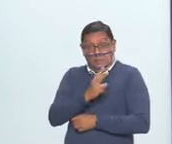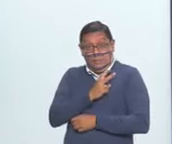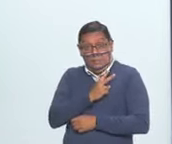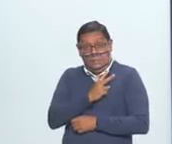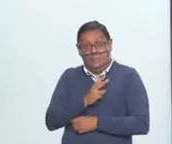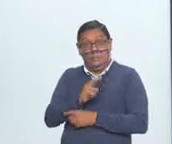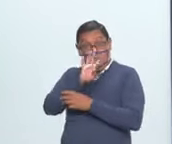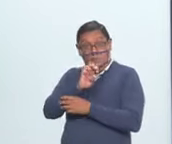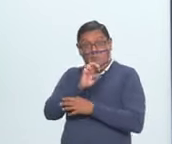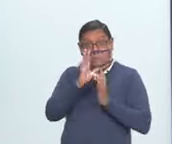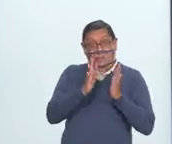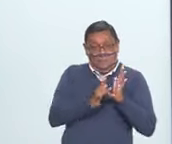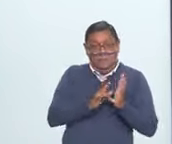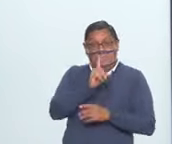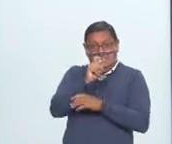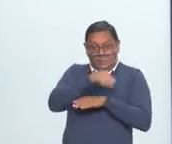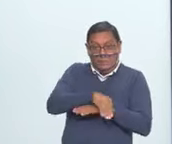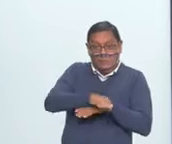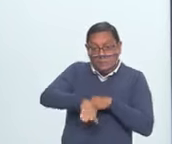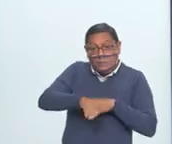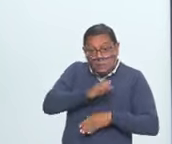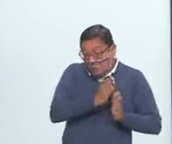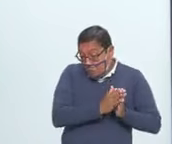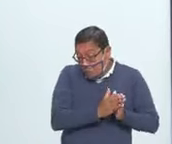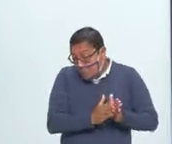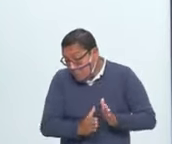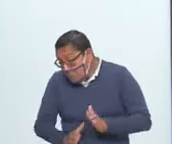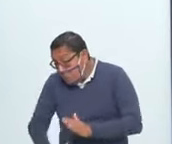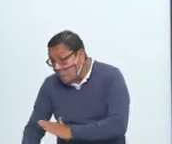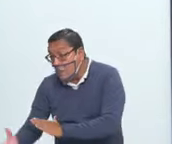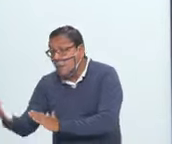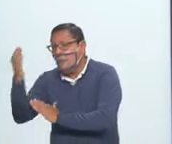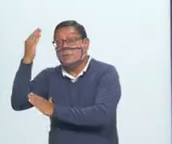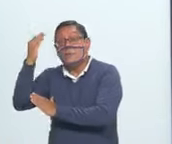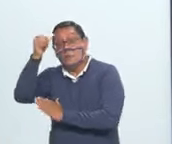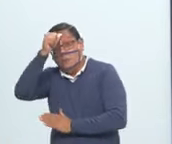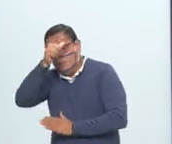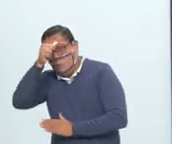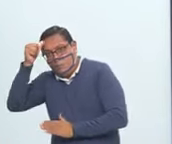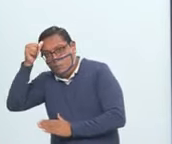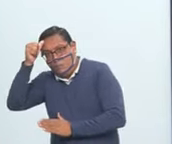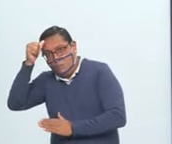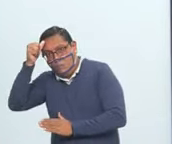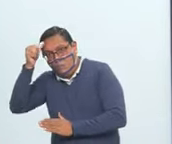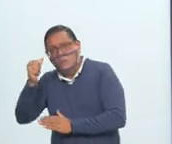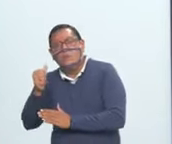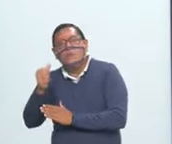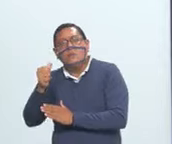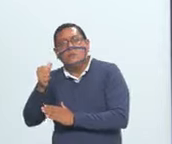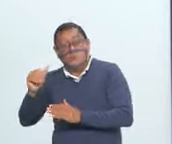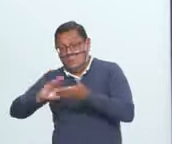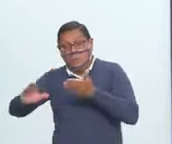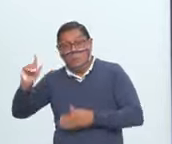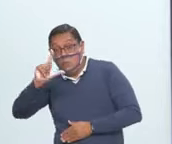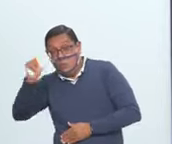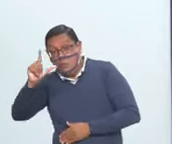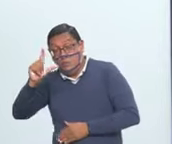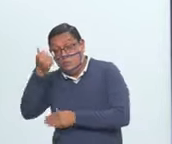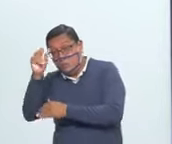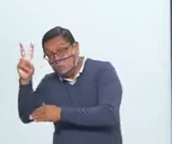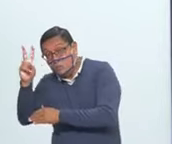de abril a las 6 de la tarde y finalizará el lunes 12 de abril a las 5 de la mañana. Esto quiere